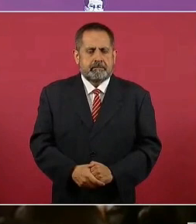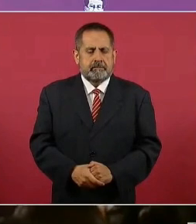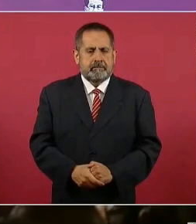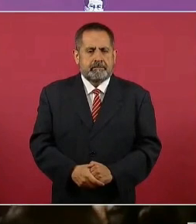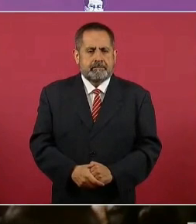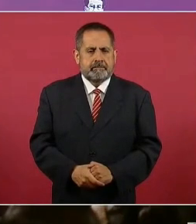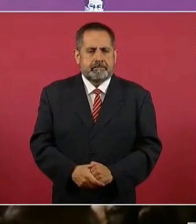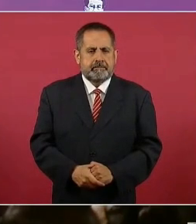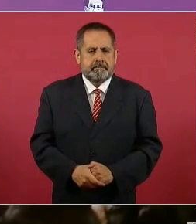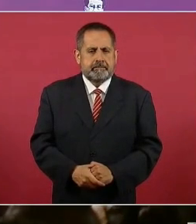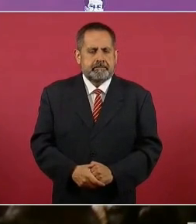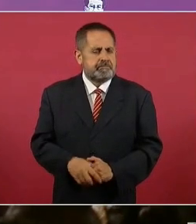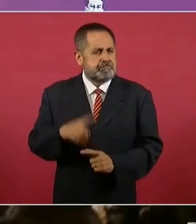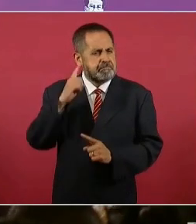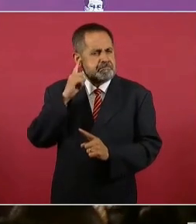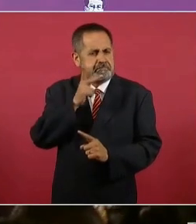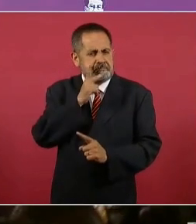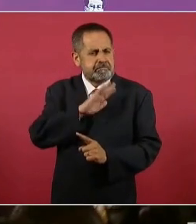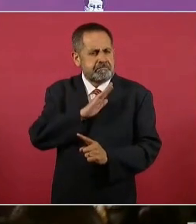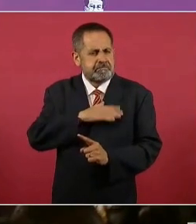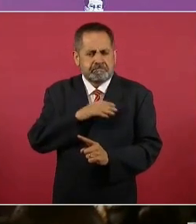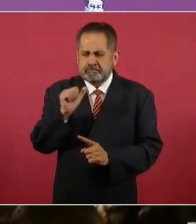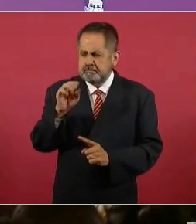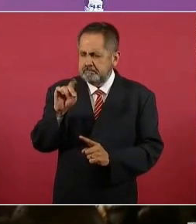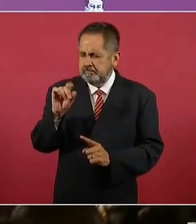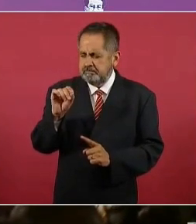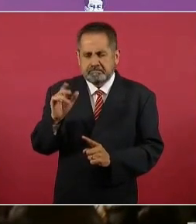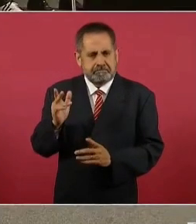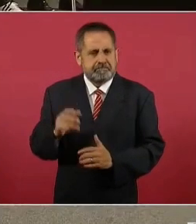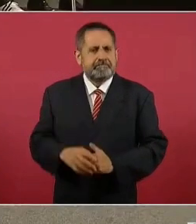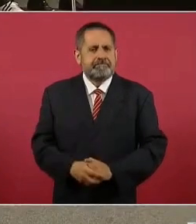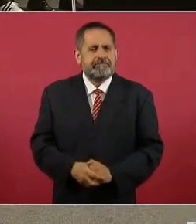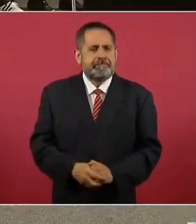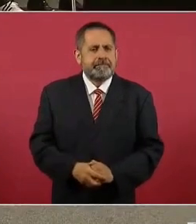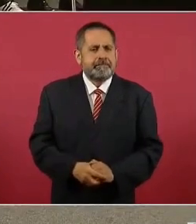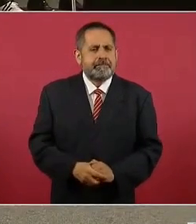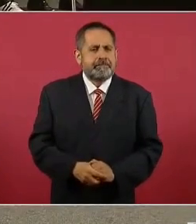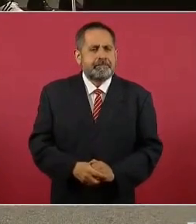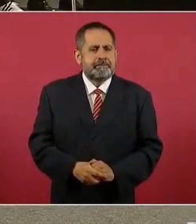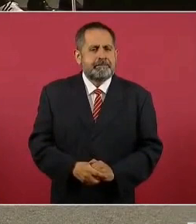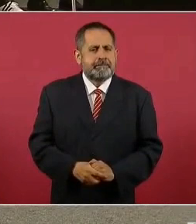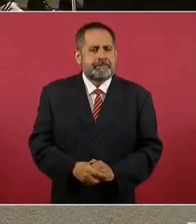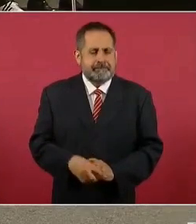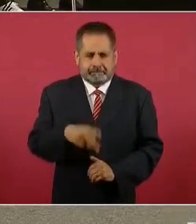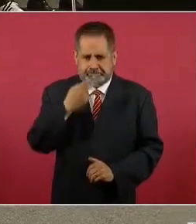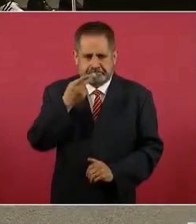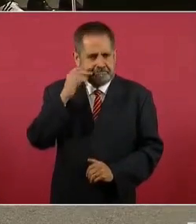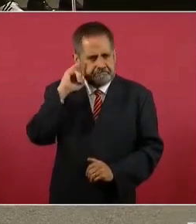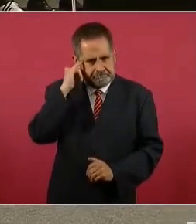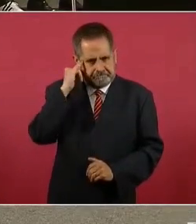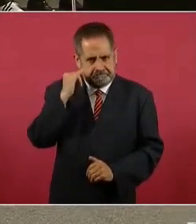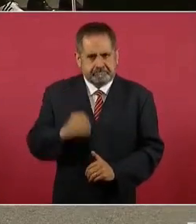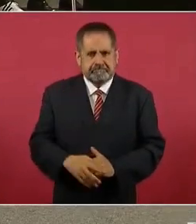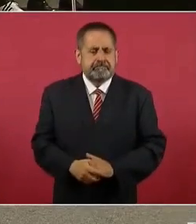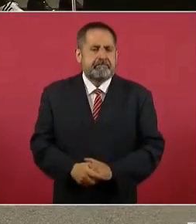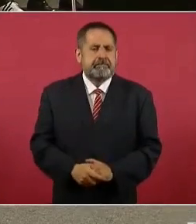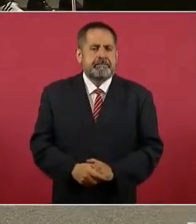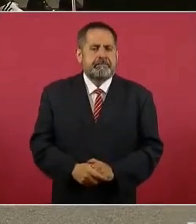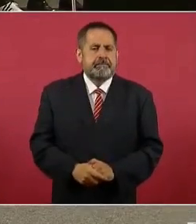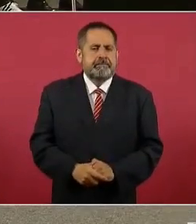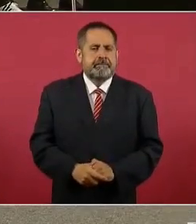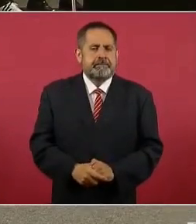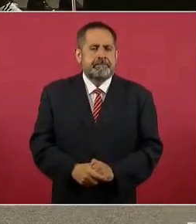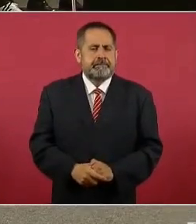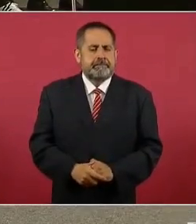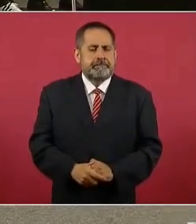andrés manuel lópez obrador obrador mucho orden del indecopi 2003 que llama a grado 4 con más carga